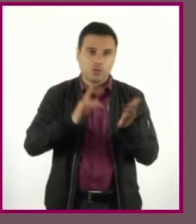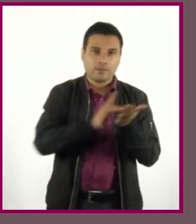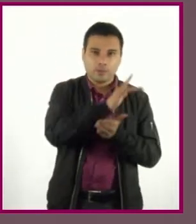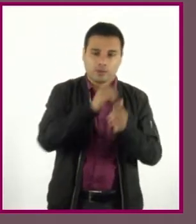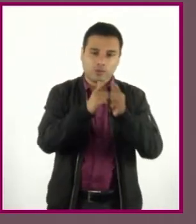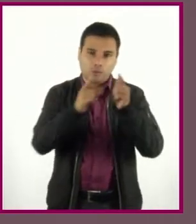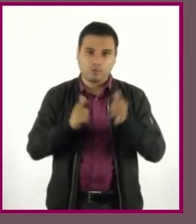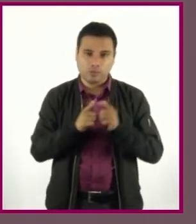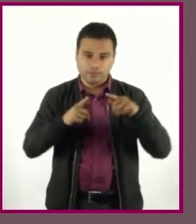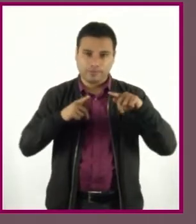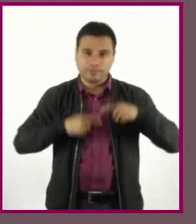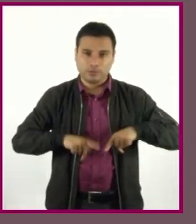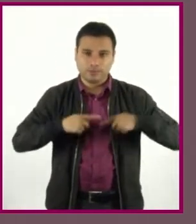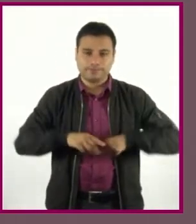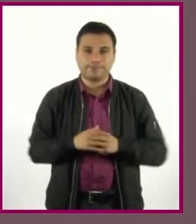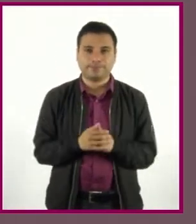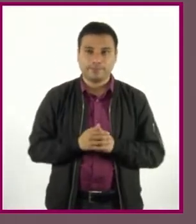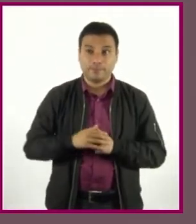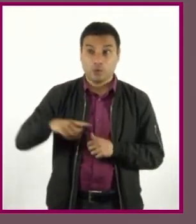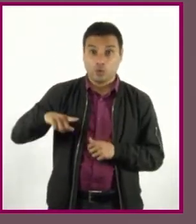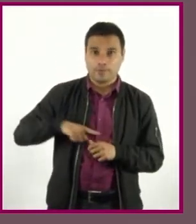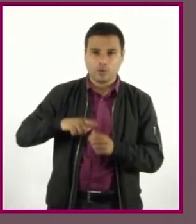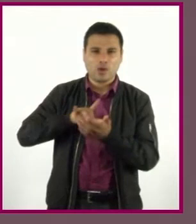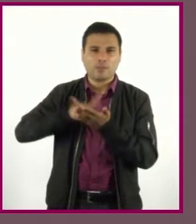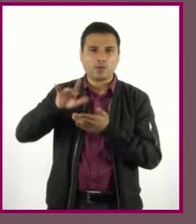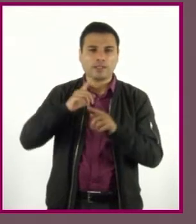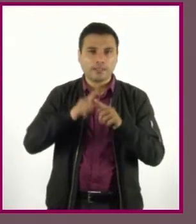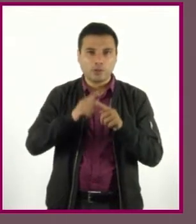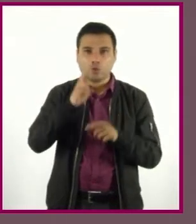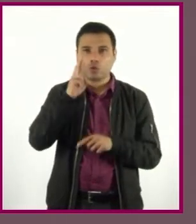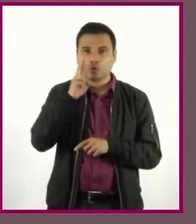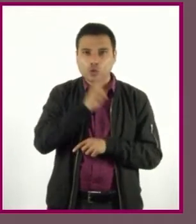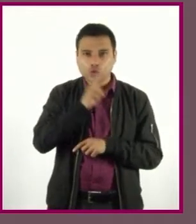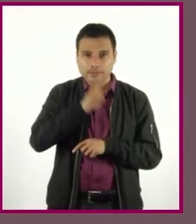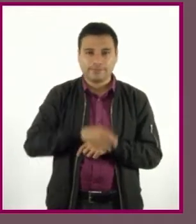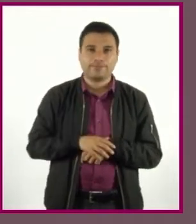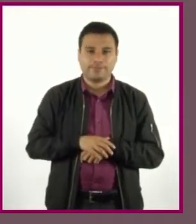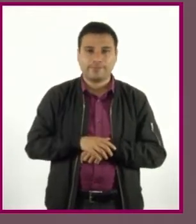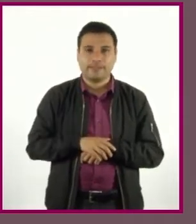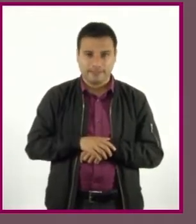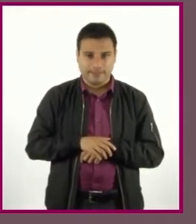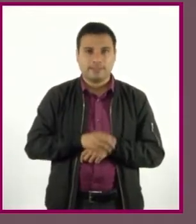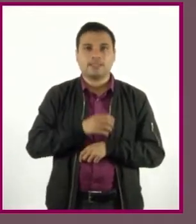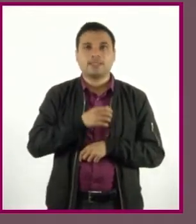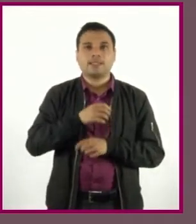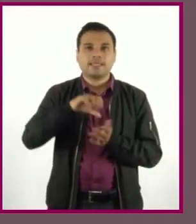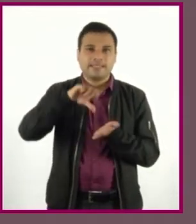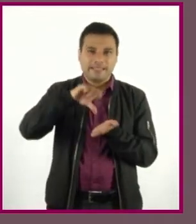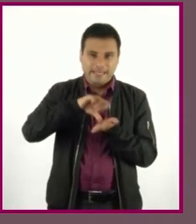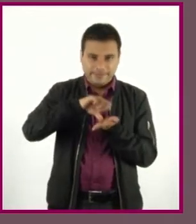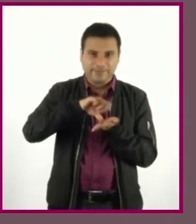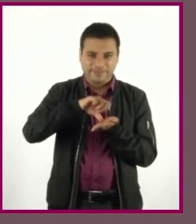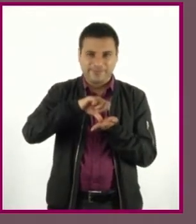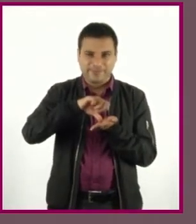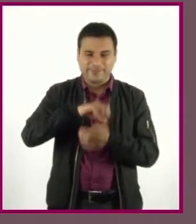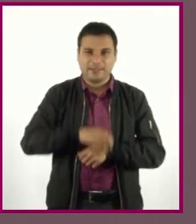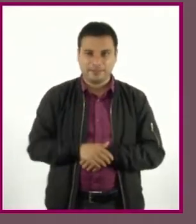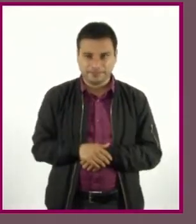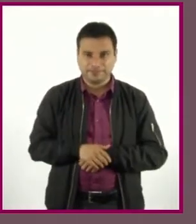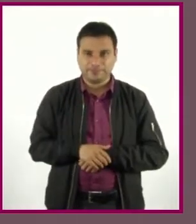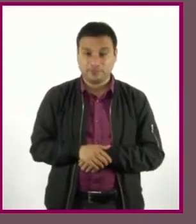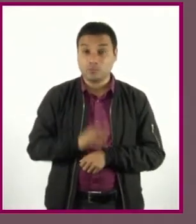Del lado del gobierno sirio, Rusia, Irán y China han brindado su apoyo, en especial la Primera